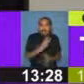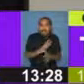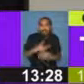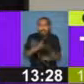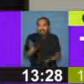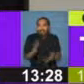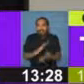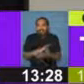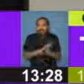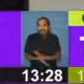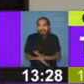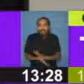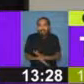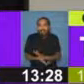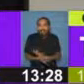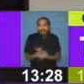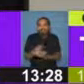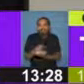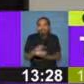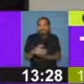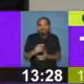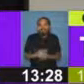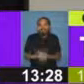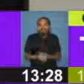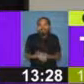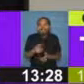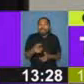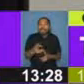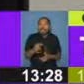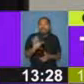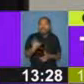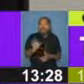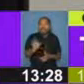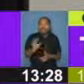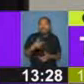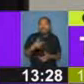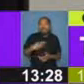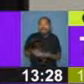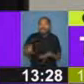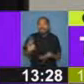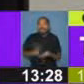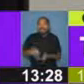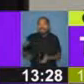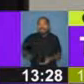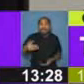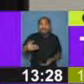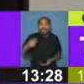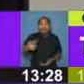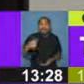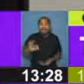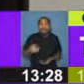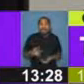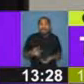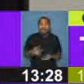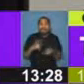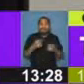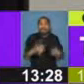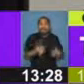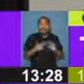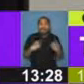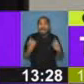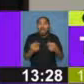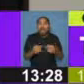de estea escuela los equipos digital ya en octubre Voy a venir de nuevo para entregar las aulas este